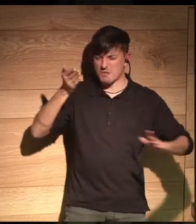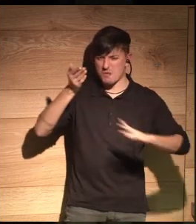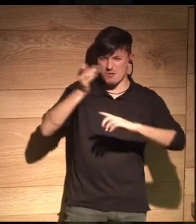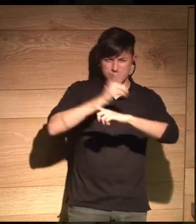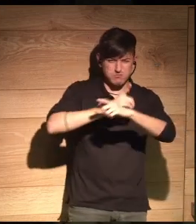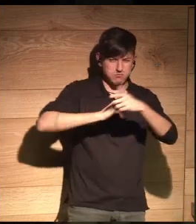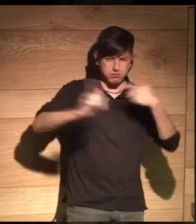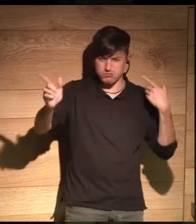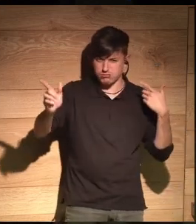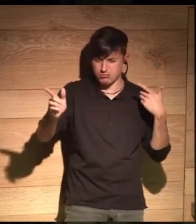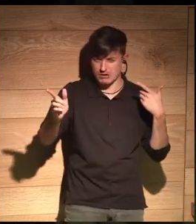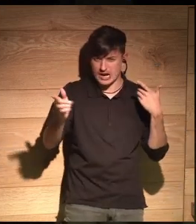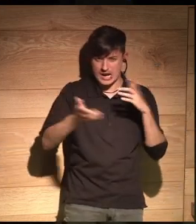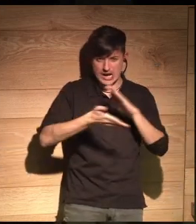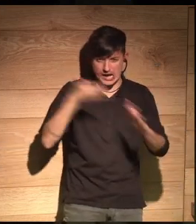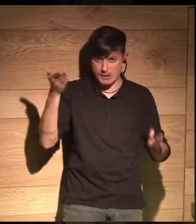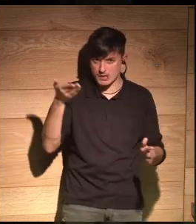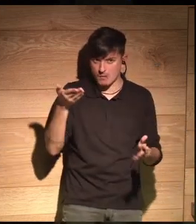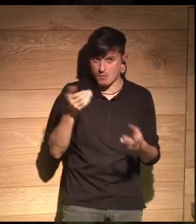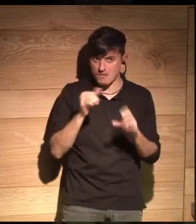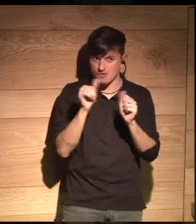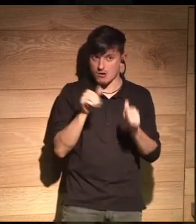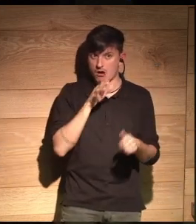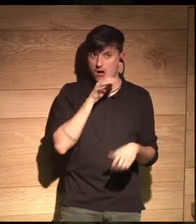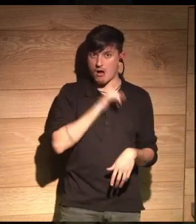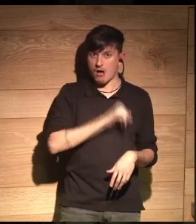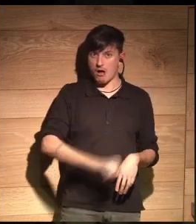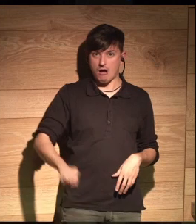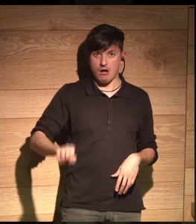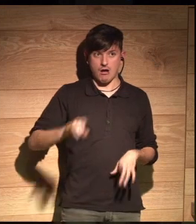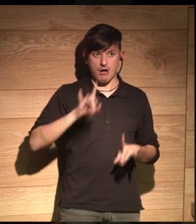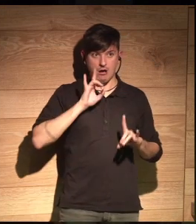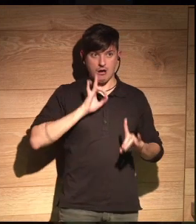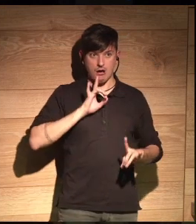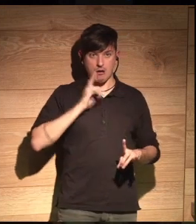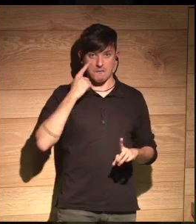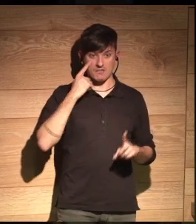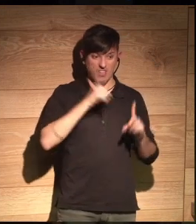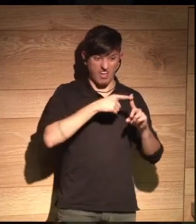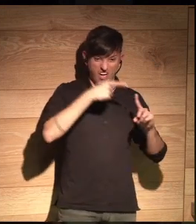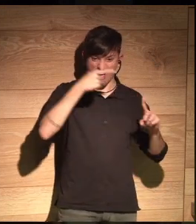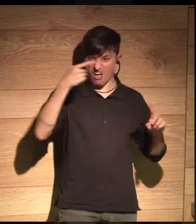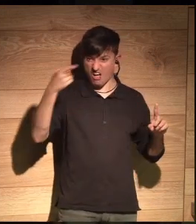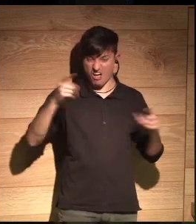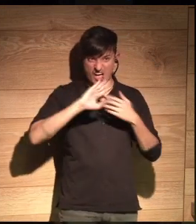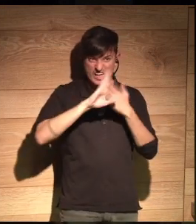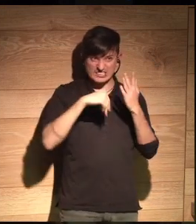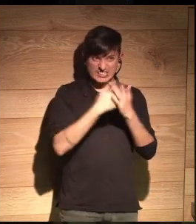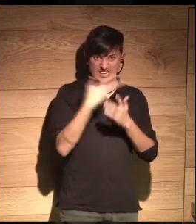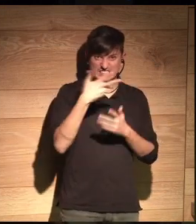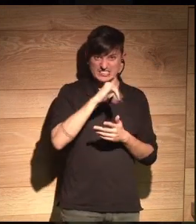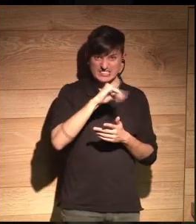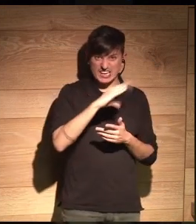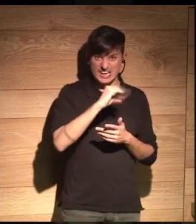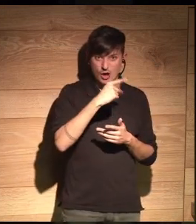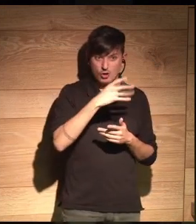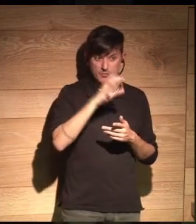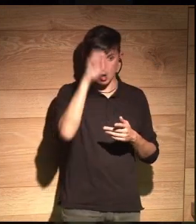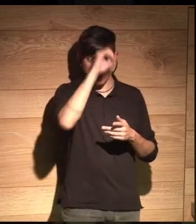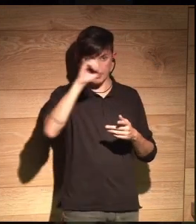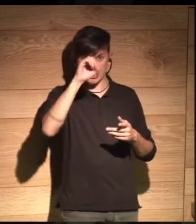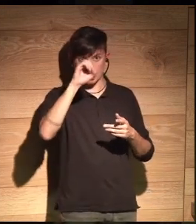a veces no de una forma increíble delphi gen fíjense en el camino está hasta chicago entonces de repente se bate pero luego cambiando